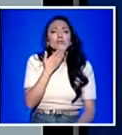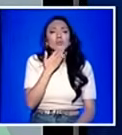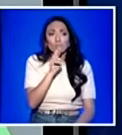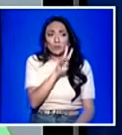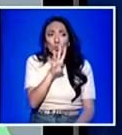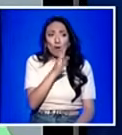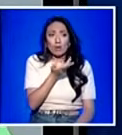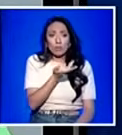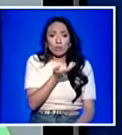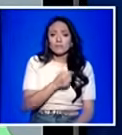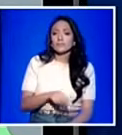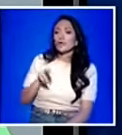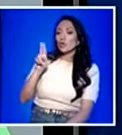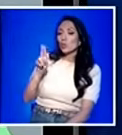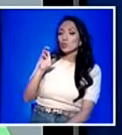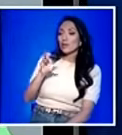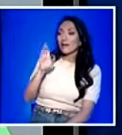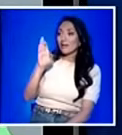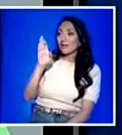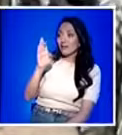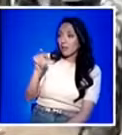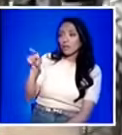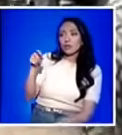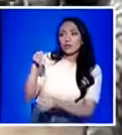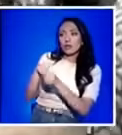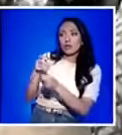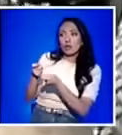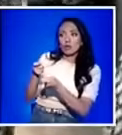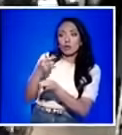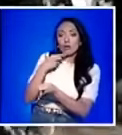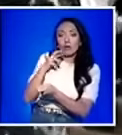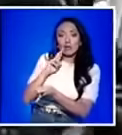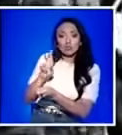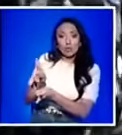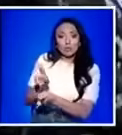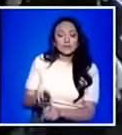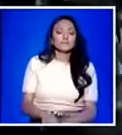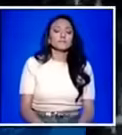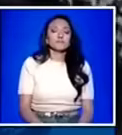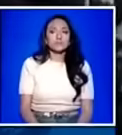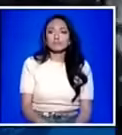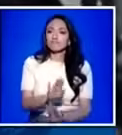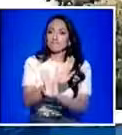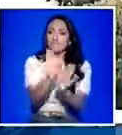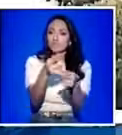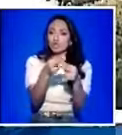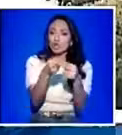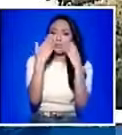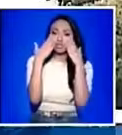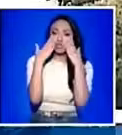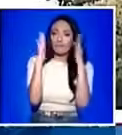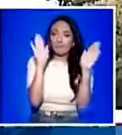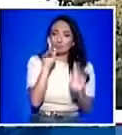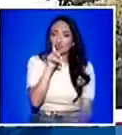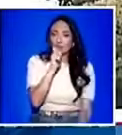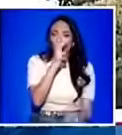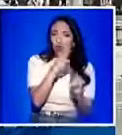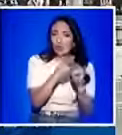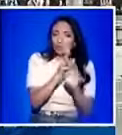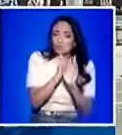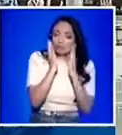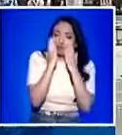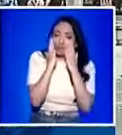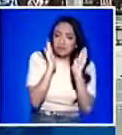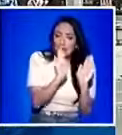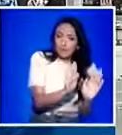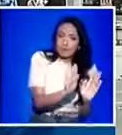la UCTCI es la que tumba. Eso es de control interno. El agente de la Fuerza Pública, cuyo nombre no ha sido revelado por el Ministerio Público ni